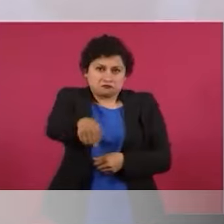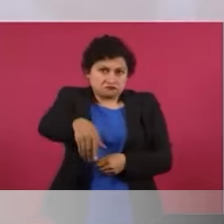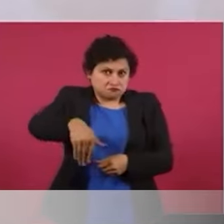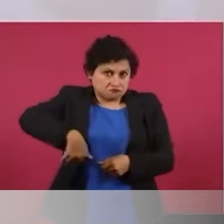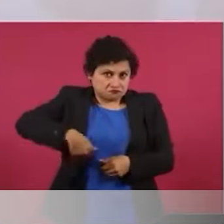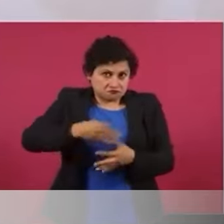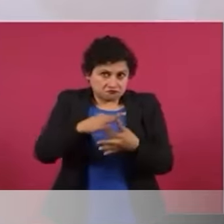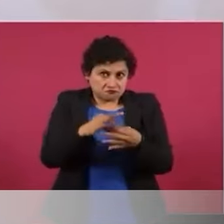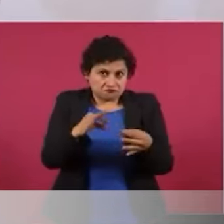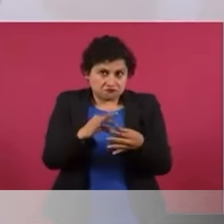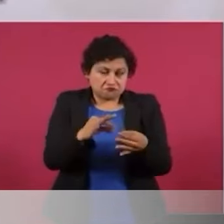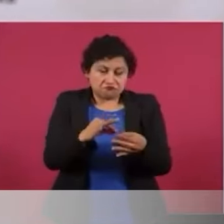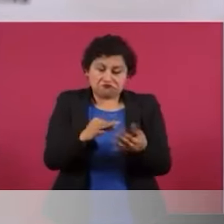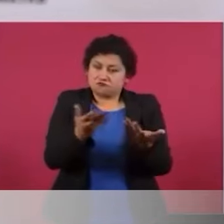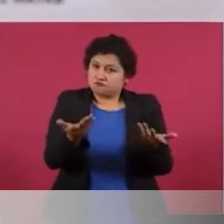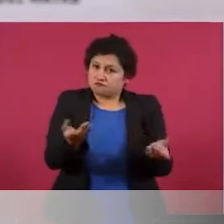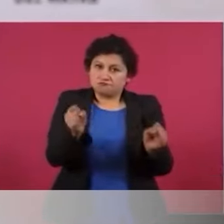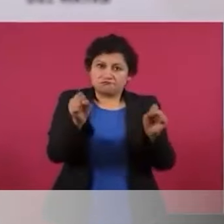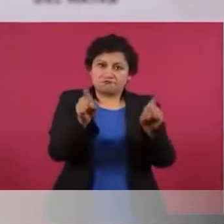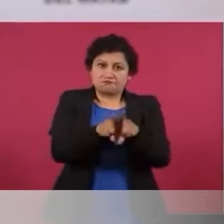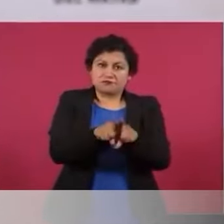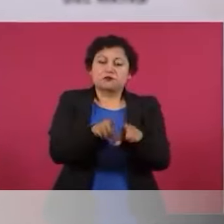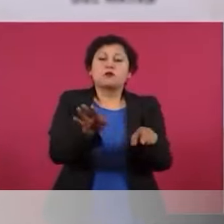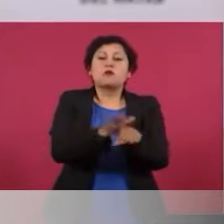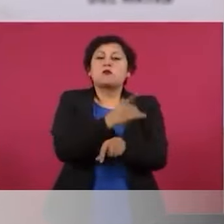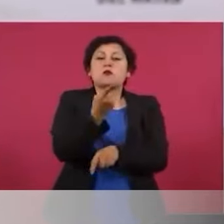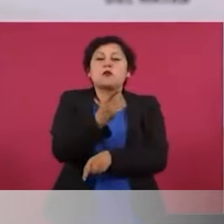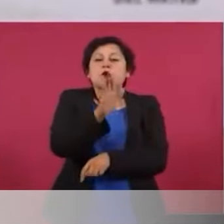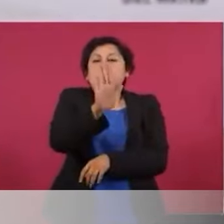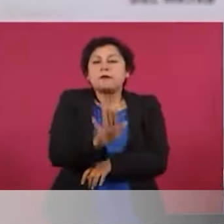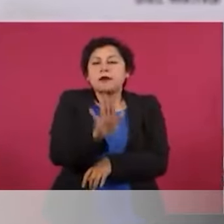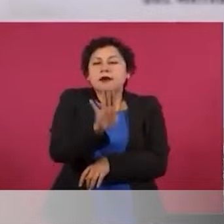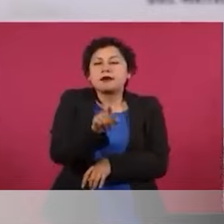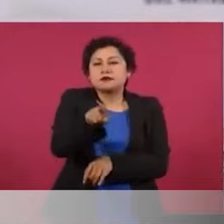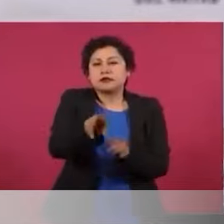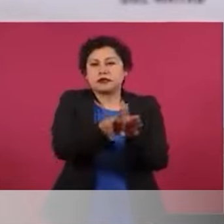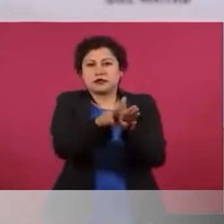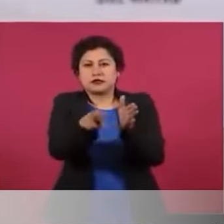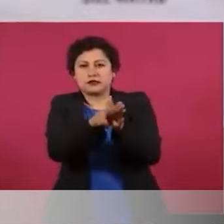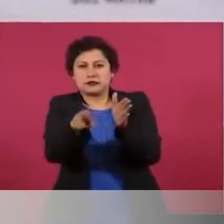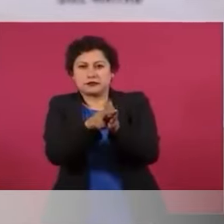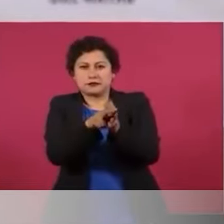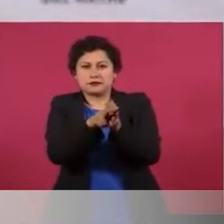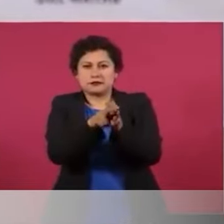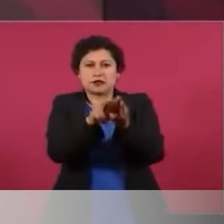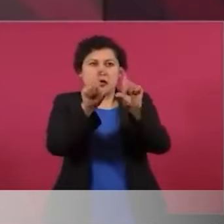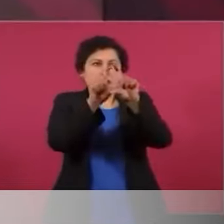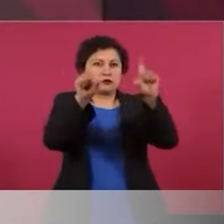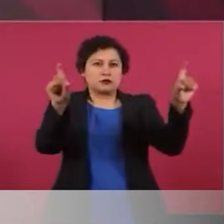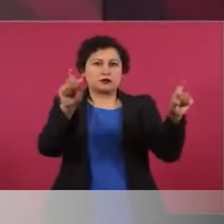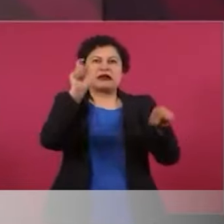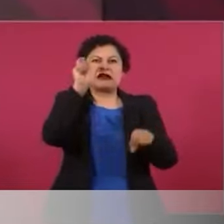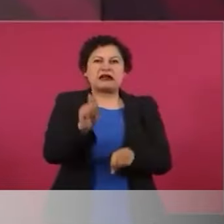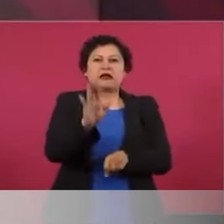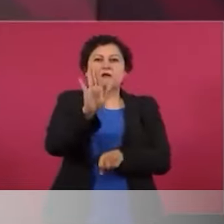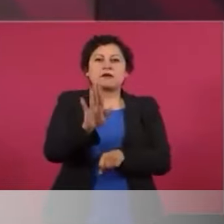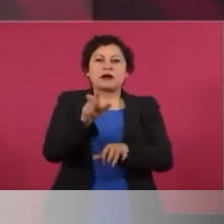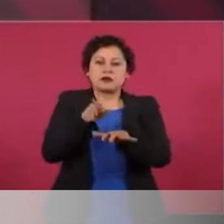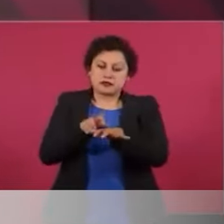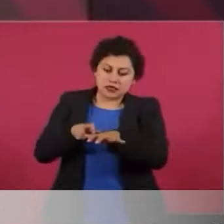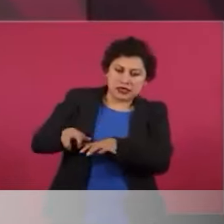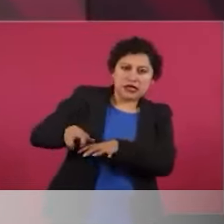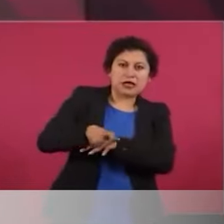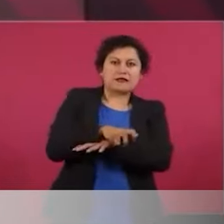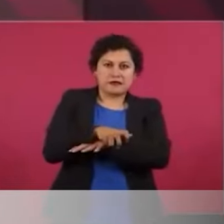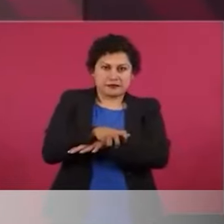hablando porque dan la impresión de que el tren Maya lo hicimos